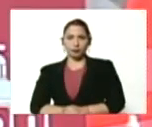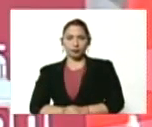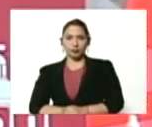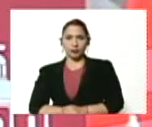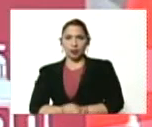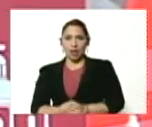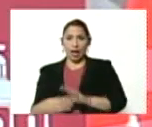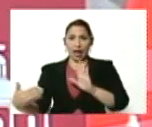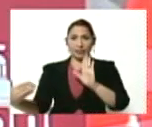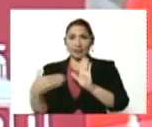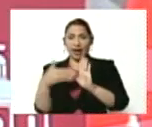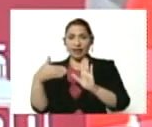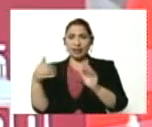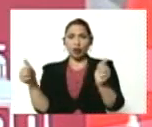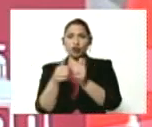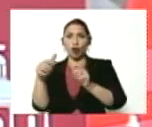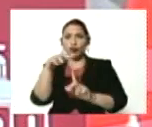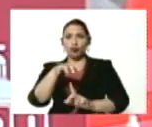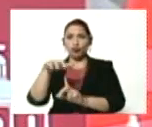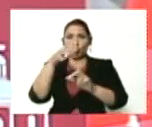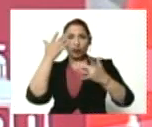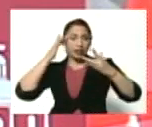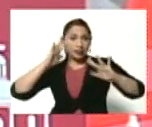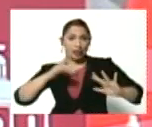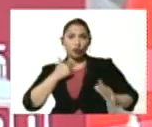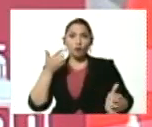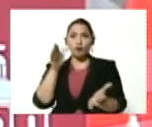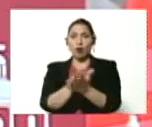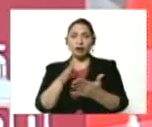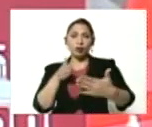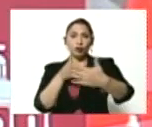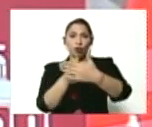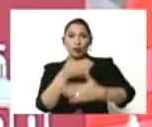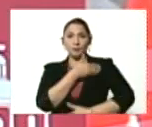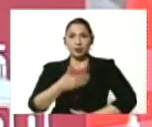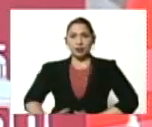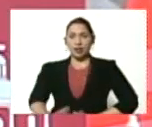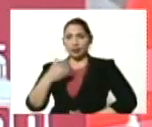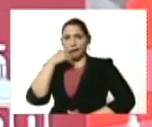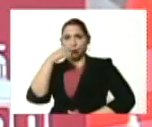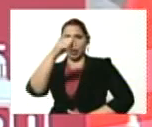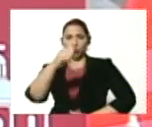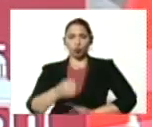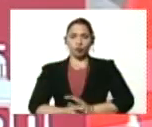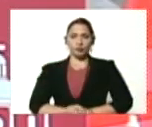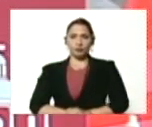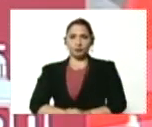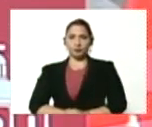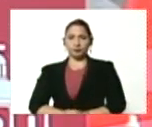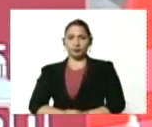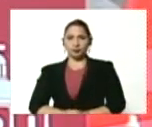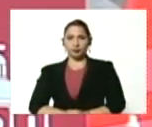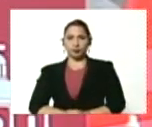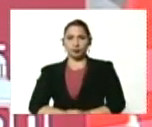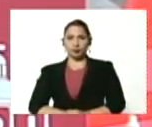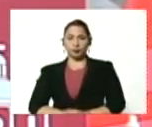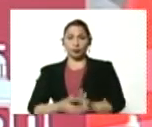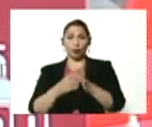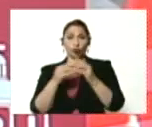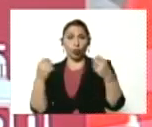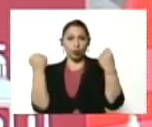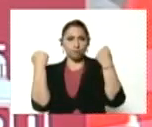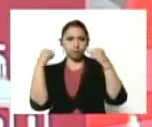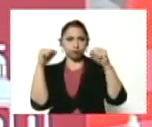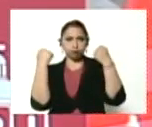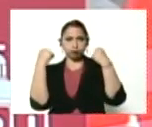ataque con drones, del intento de magnicidio contra el presidente Nicolás Maduro. Todo este